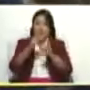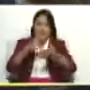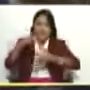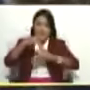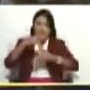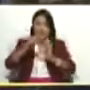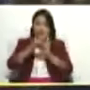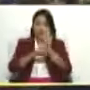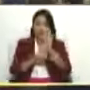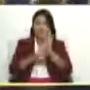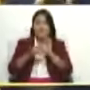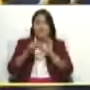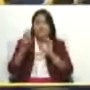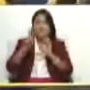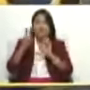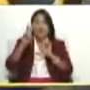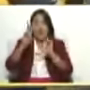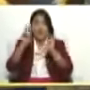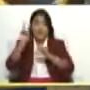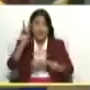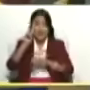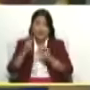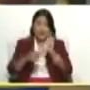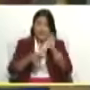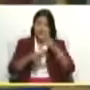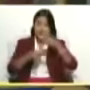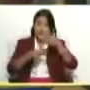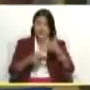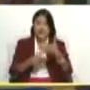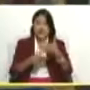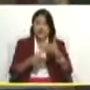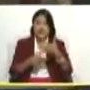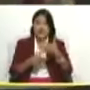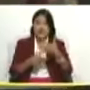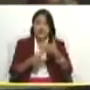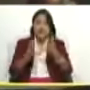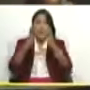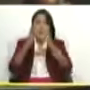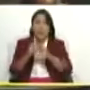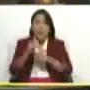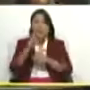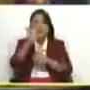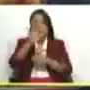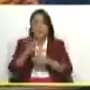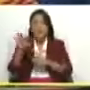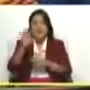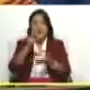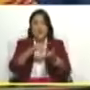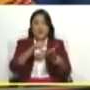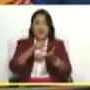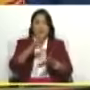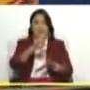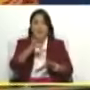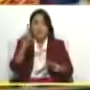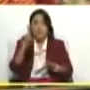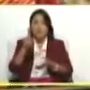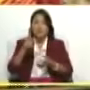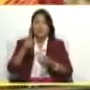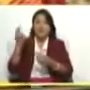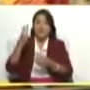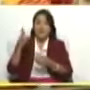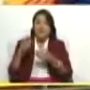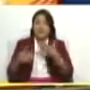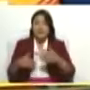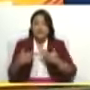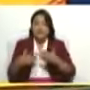de Cuántos países 41 países 41 países Ahí vamos Mira para arriba forzando